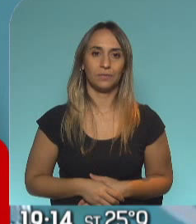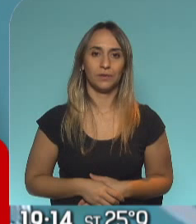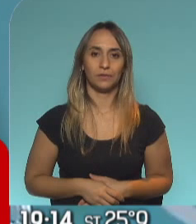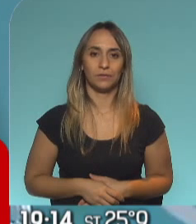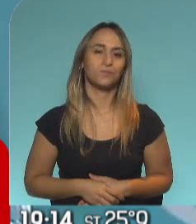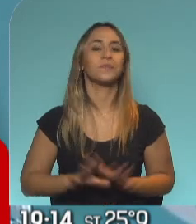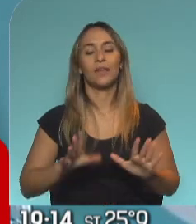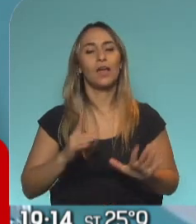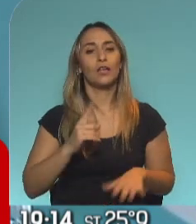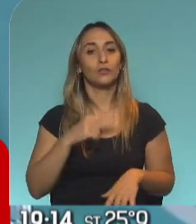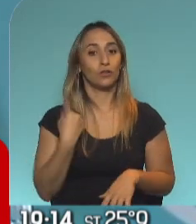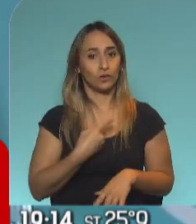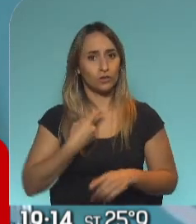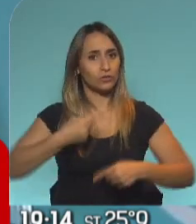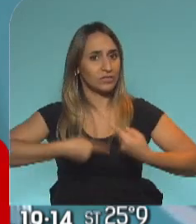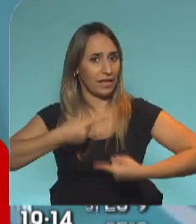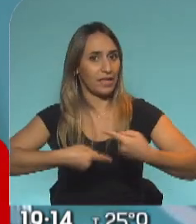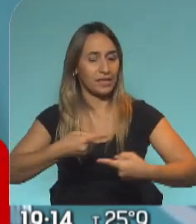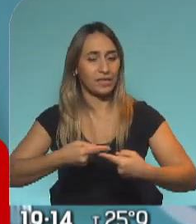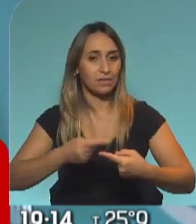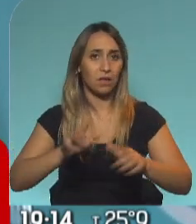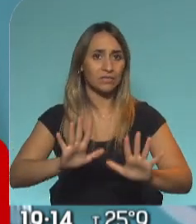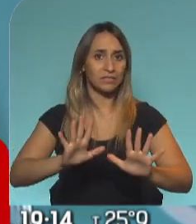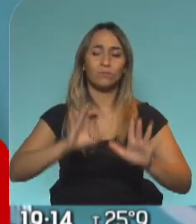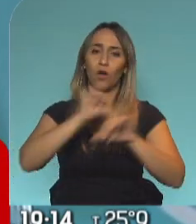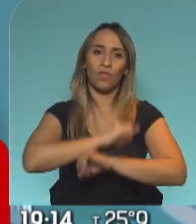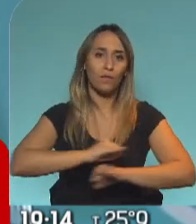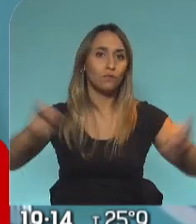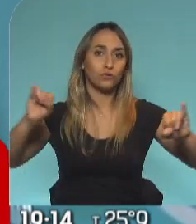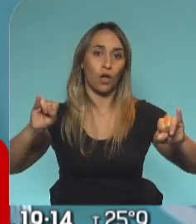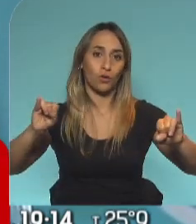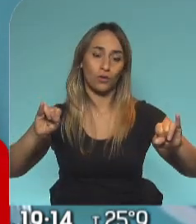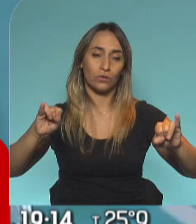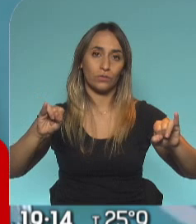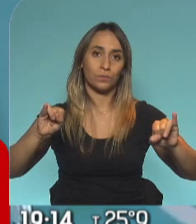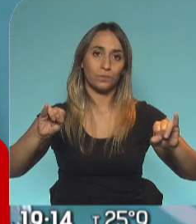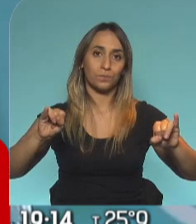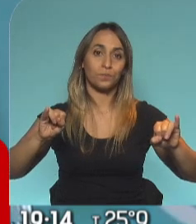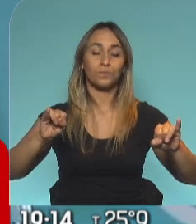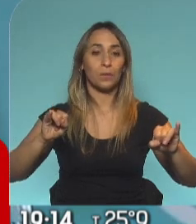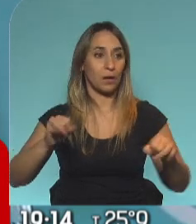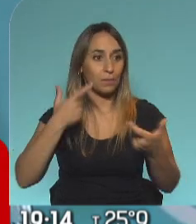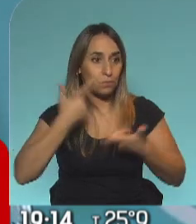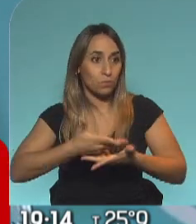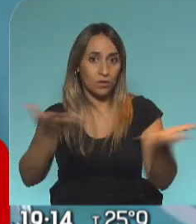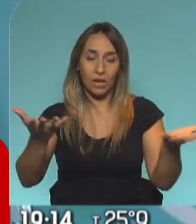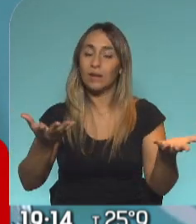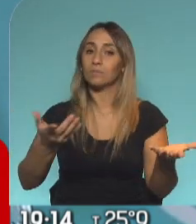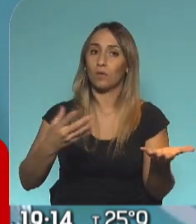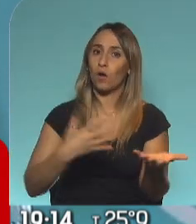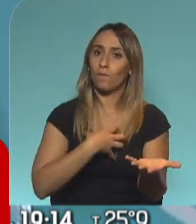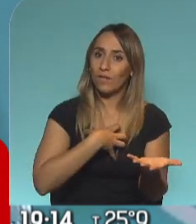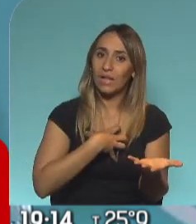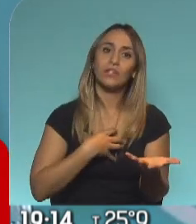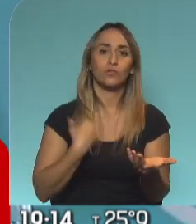Nosotros vamos a seguir con esta campaña de difusión, de generar confianza. Estamos invitando a